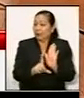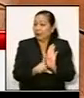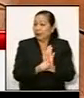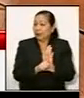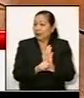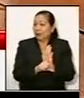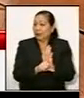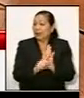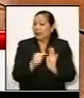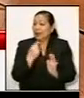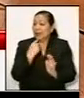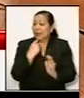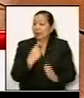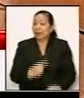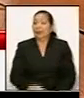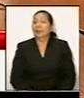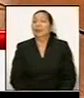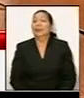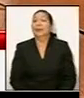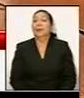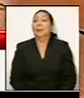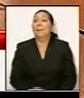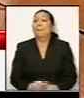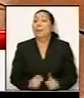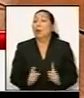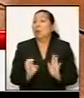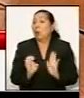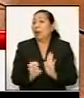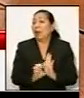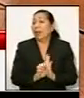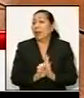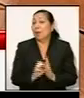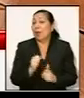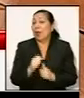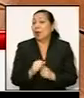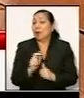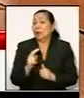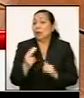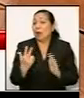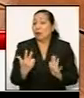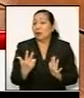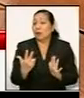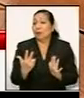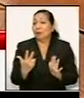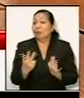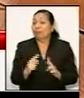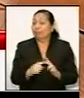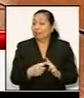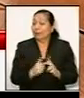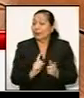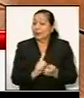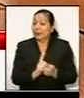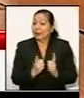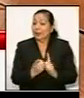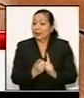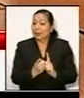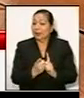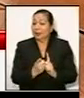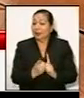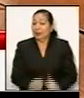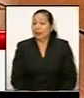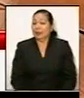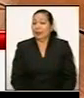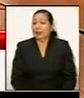que así lo dice sin embargo por ejemplo el público del 2008 no recién se cambia el